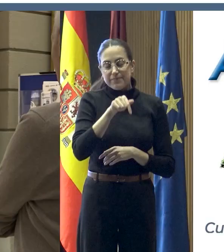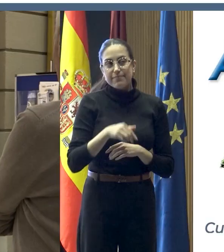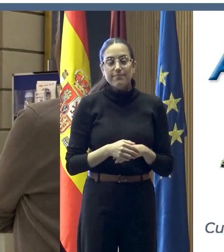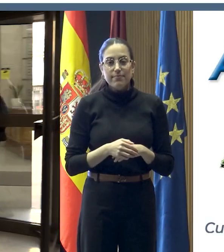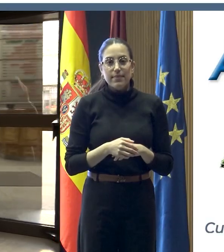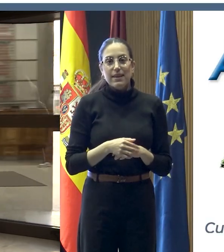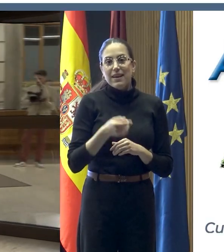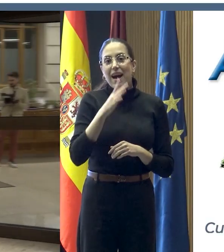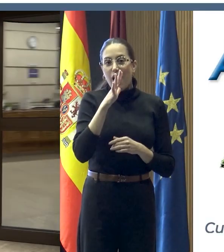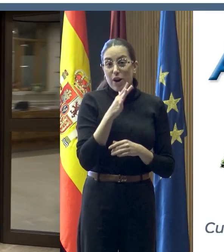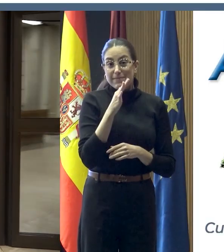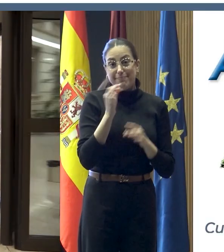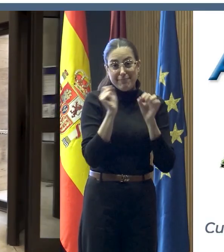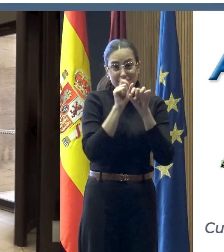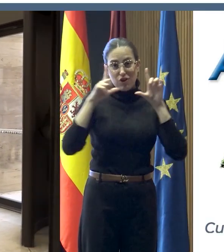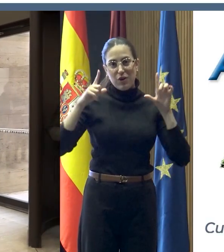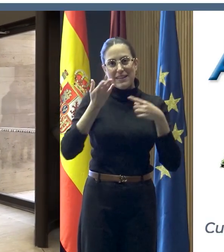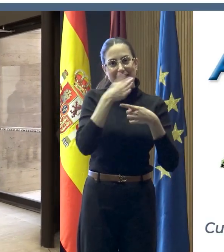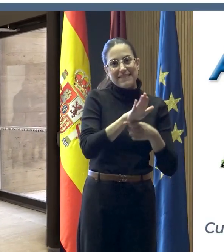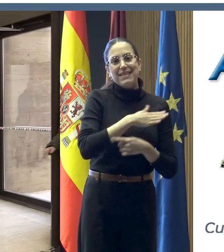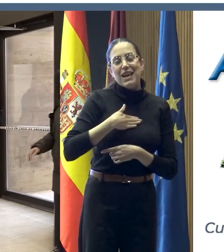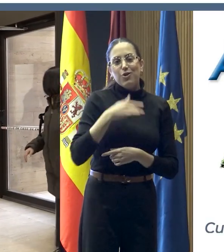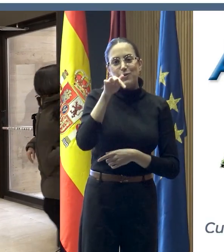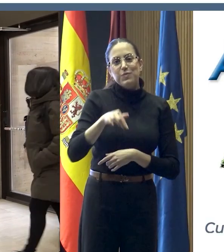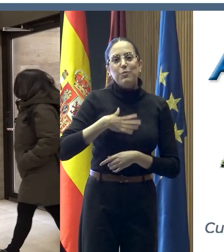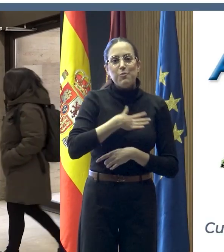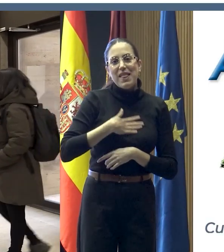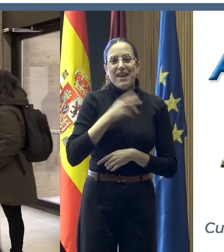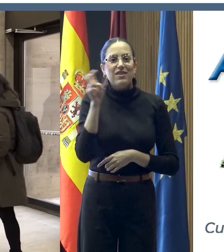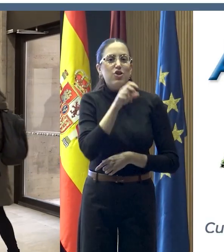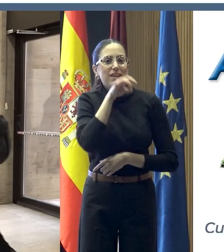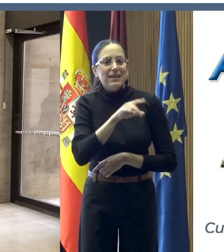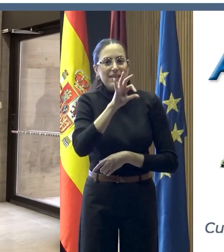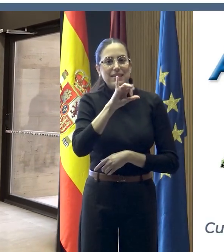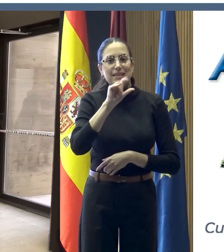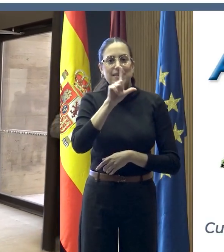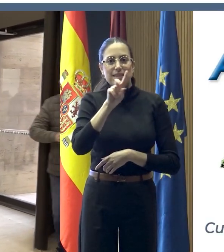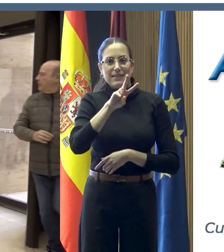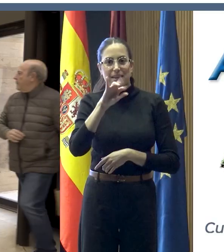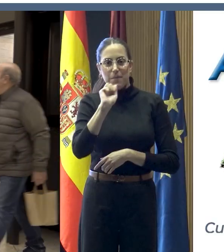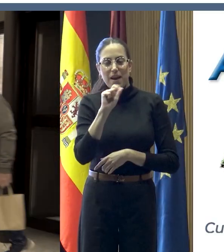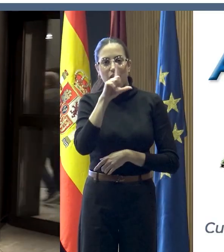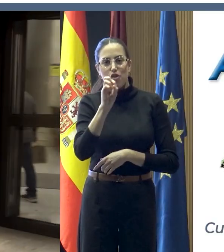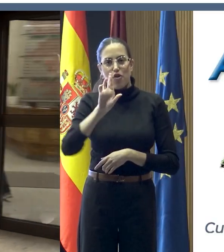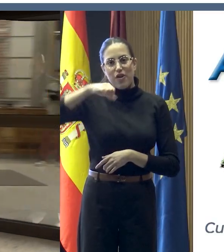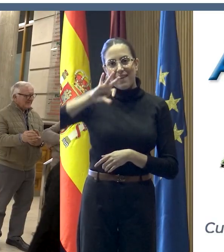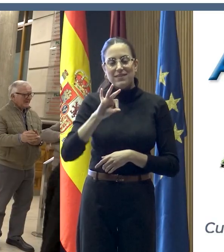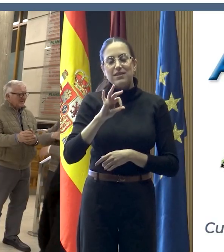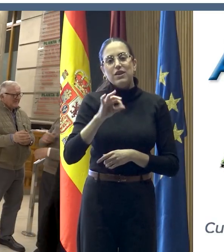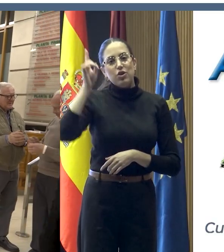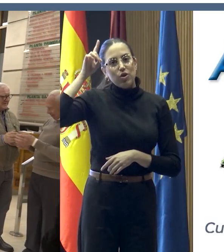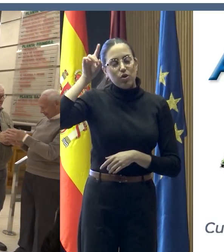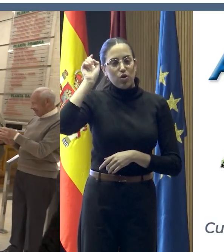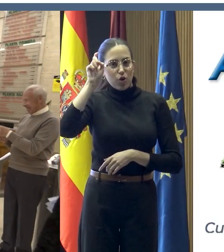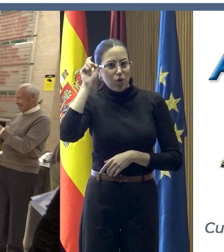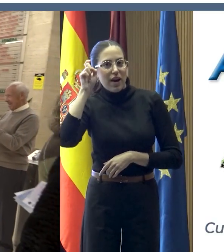la verdadera protagonista de esta tarde. Hoy tenemos el placer de contar con Silvia Llorens Folgado, doctora en Ciencias